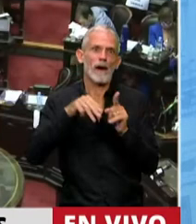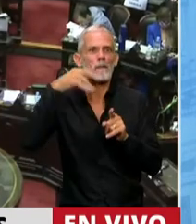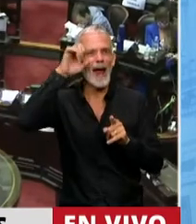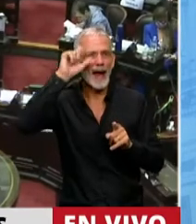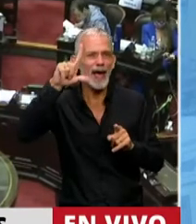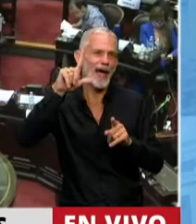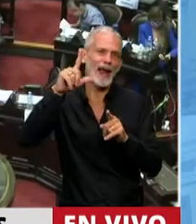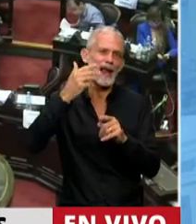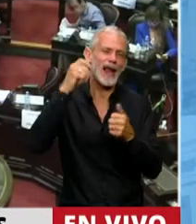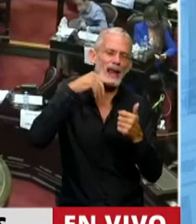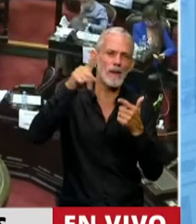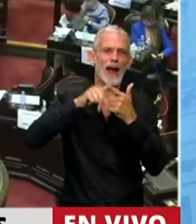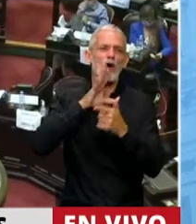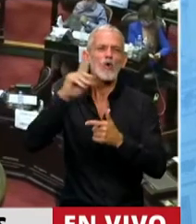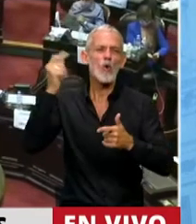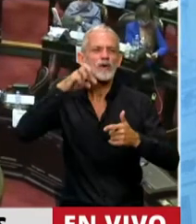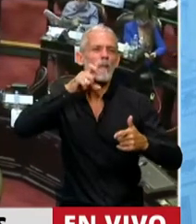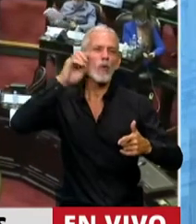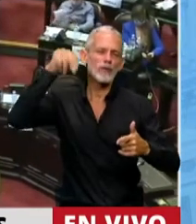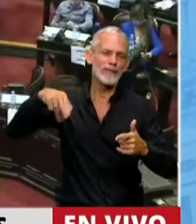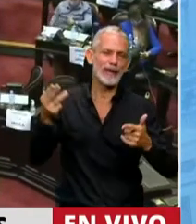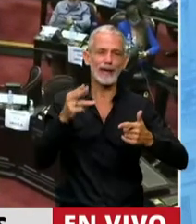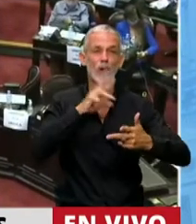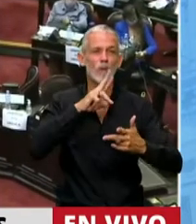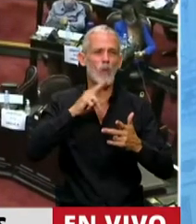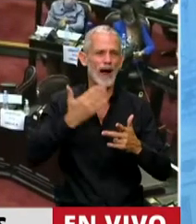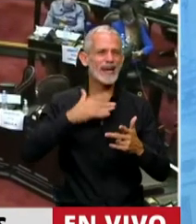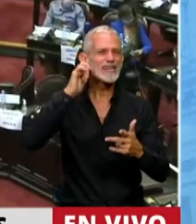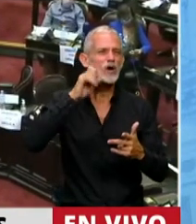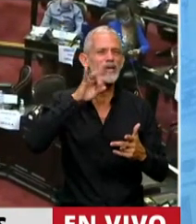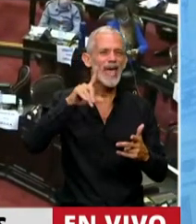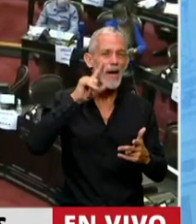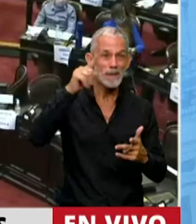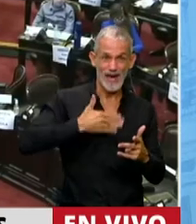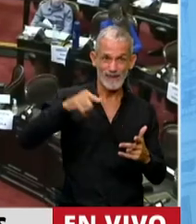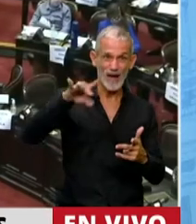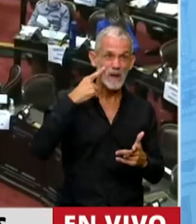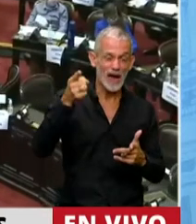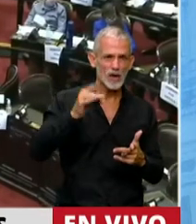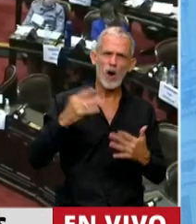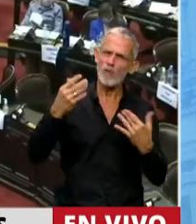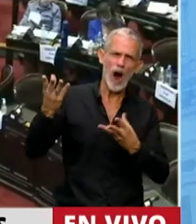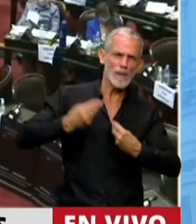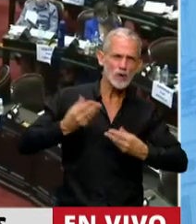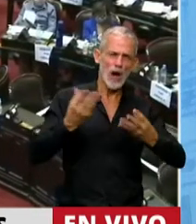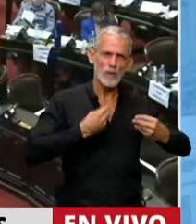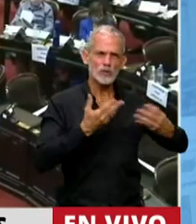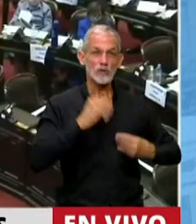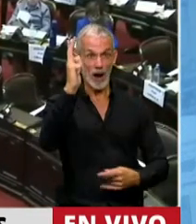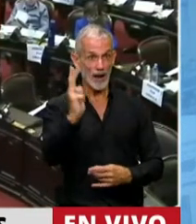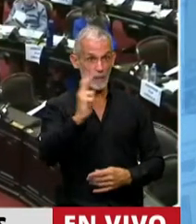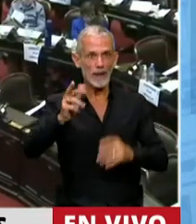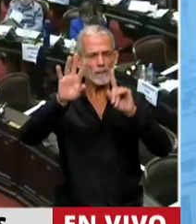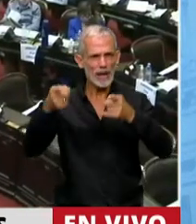con Putin, con Georgina Cristalina Georgieva y todo lo demás, y dicen, acompáñenme, y el Papa